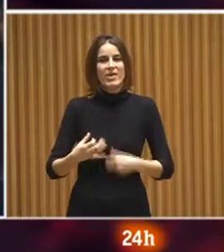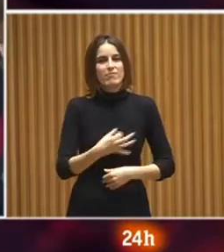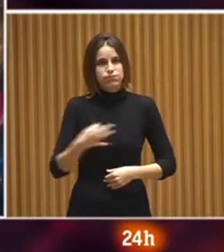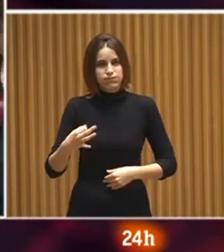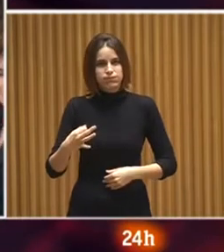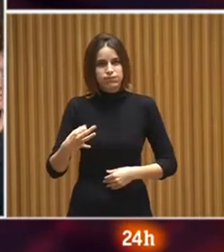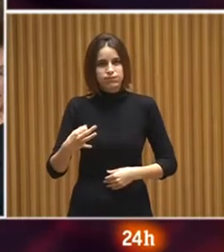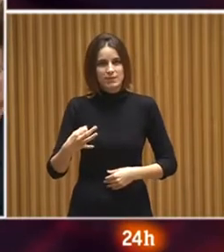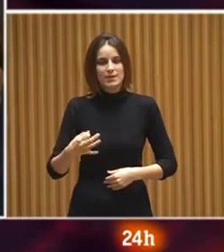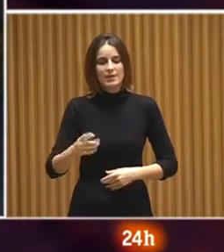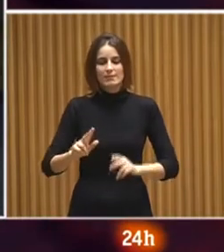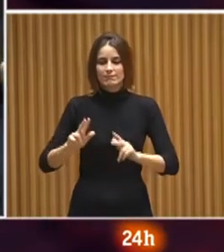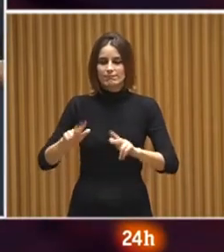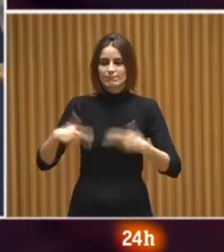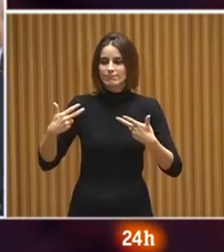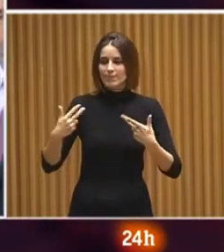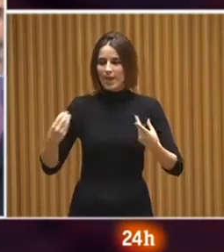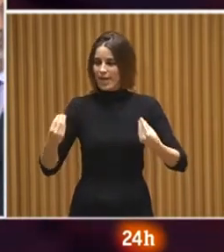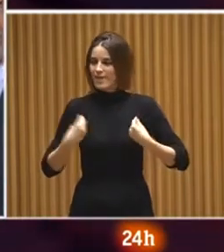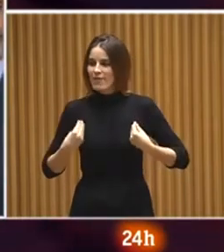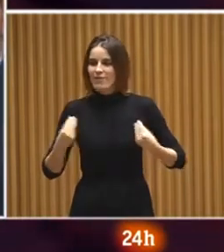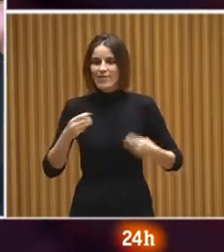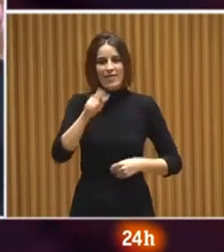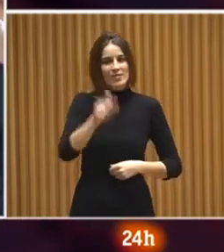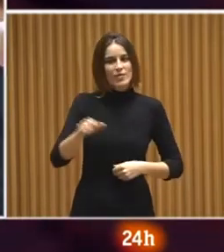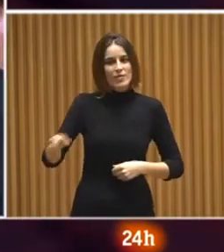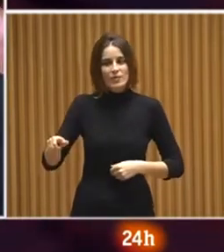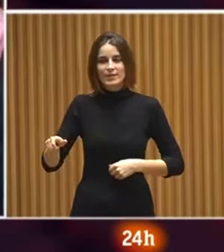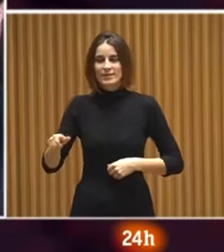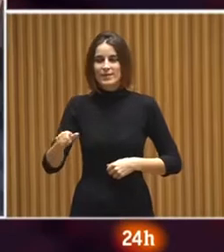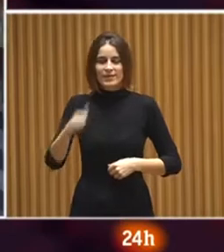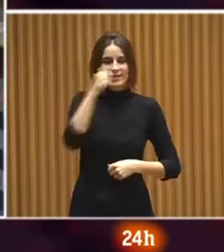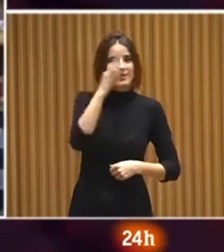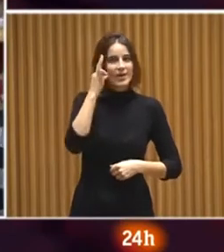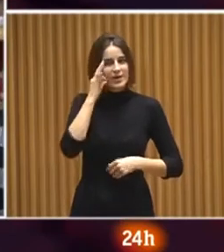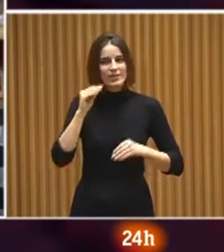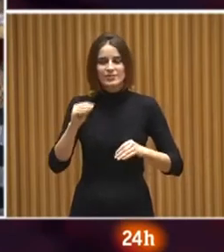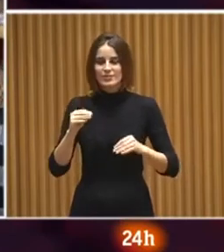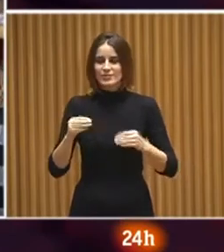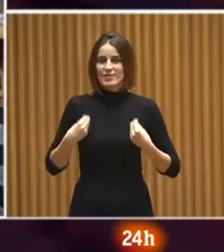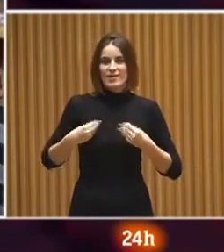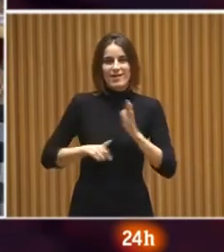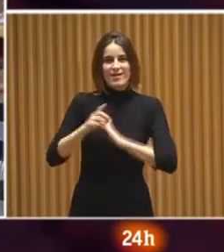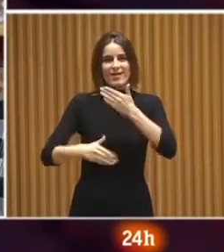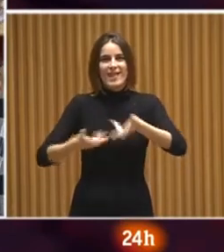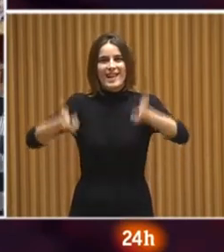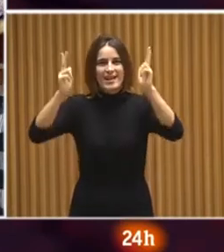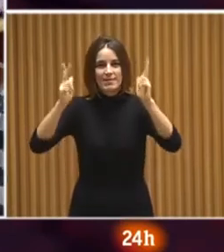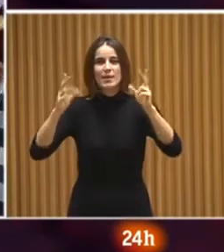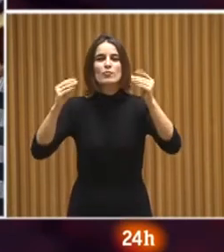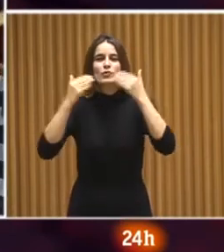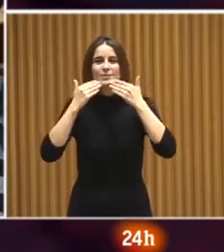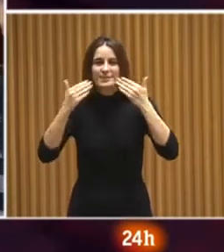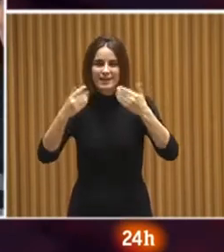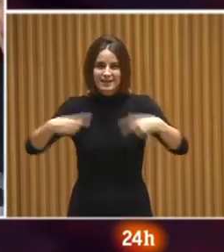la vida de los ciudadanos y de las ciudadanas. Muchísimas gracias a todos ustedes y bienvenidos de nuevo